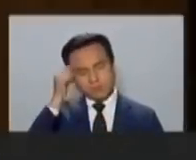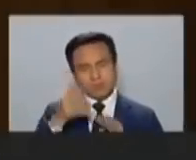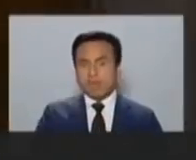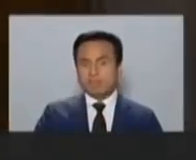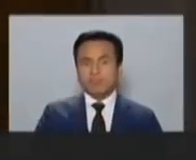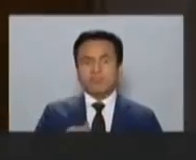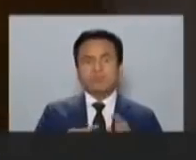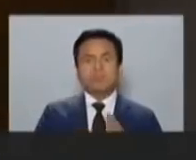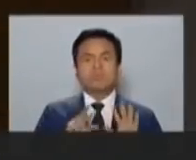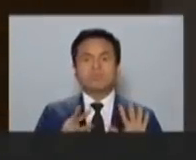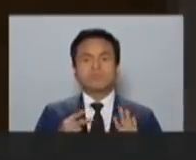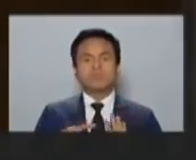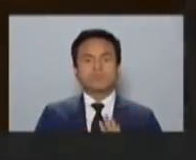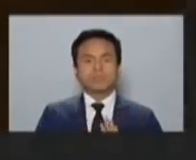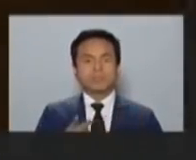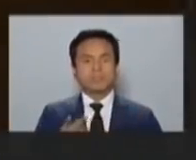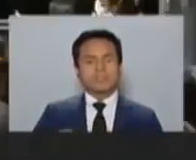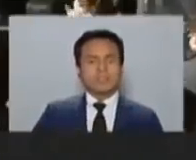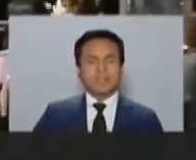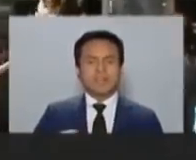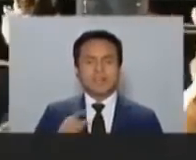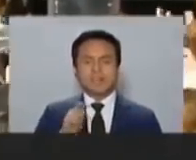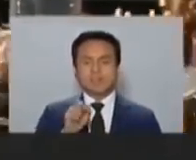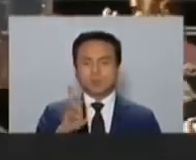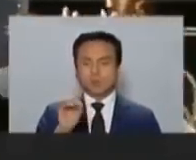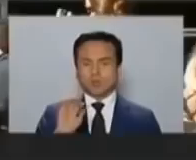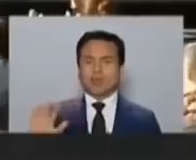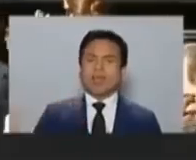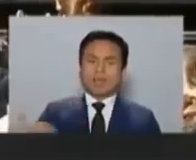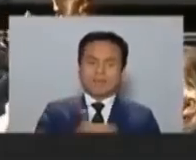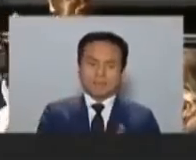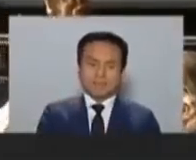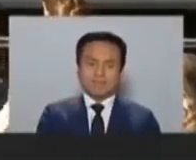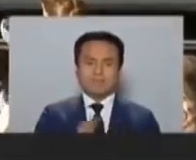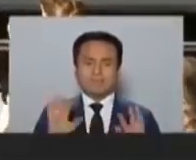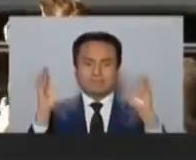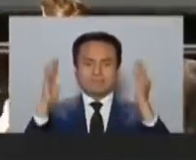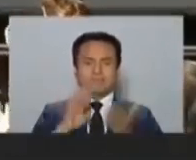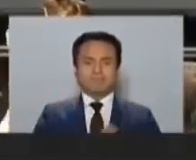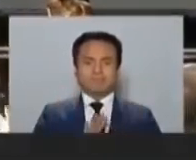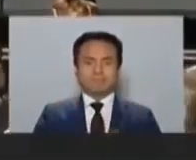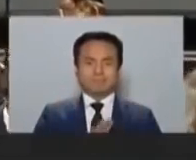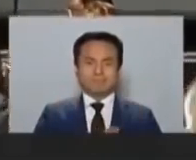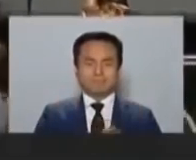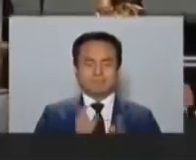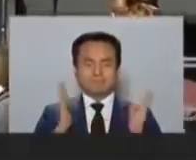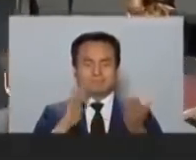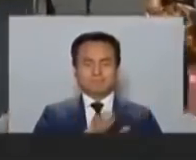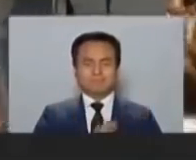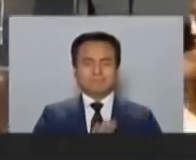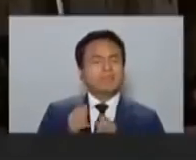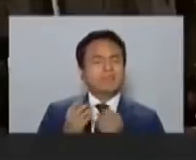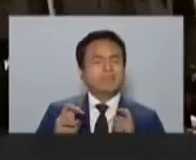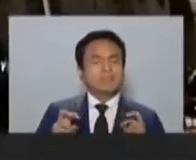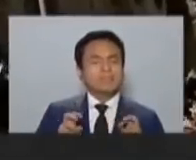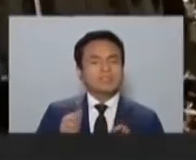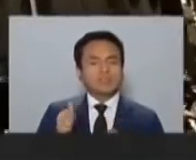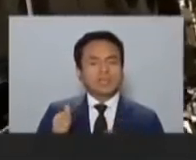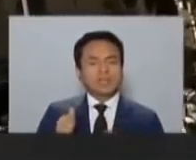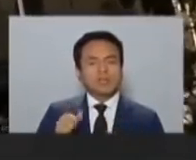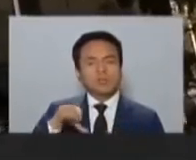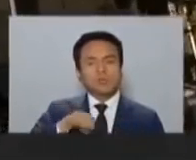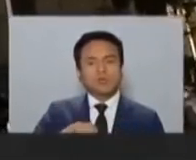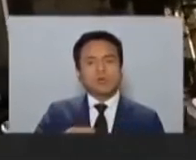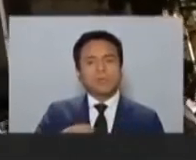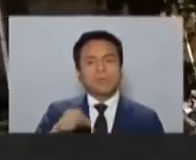decir, de no gastar si es que uno no tiene la plata. Segundo lugar, hay el tema del empleo. O sea, todavía no se ha recuperado el empleo del todo que